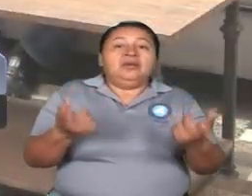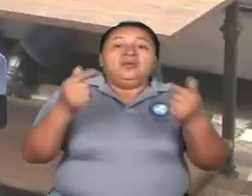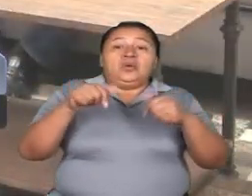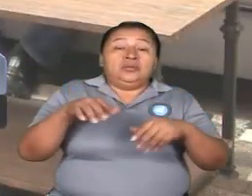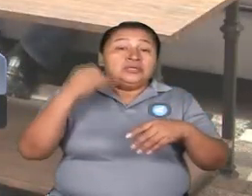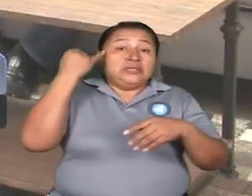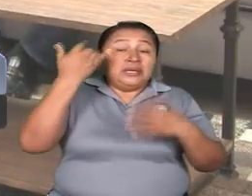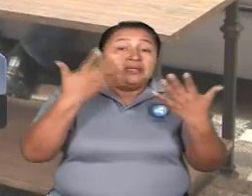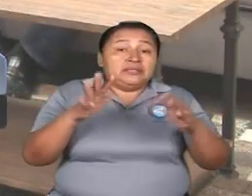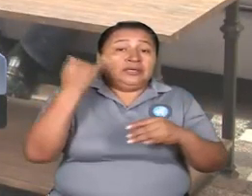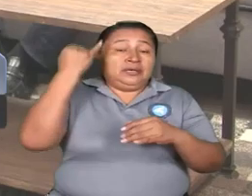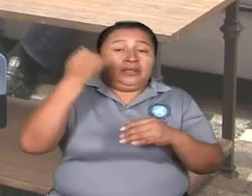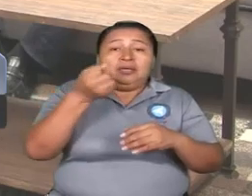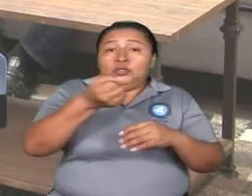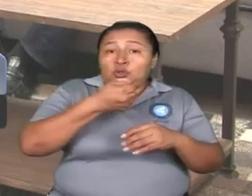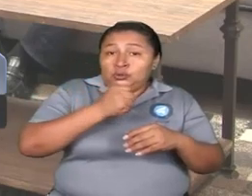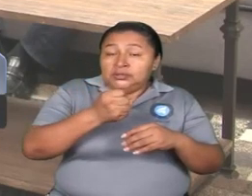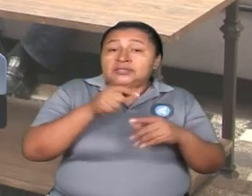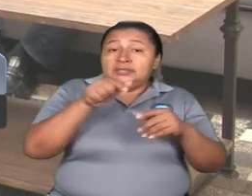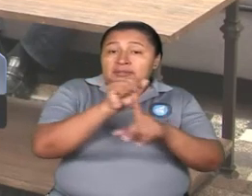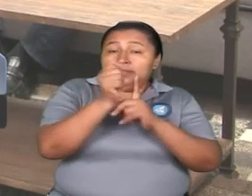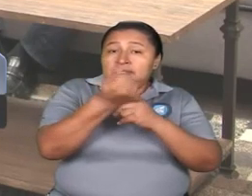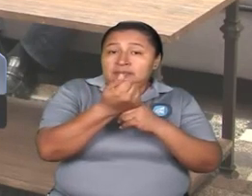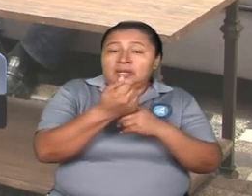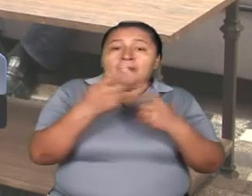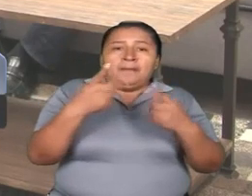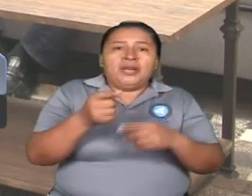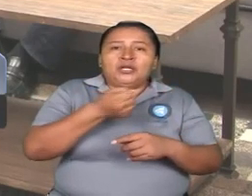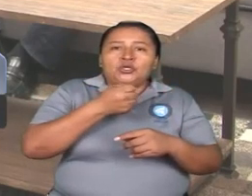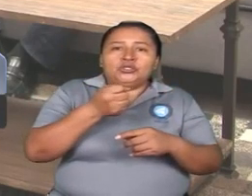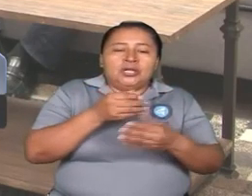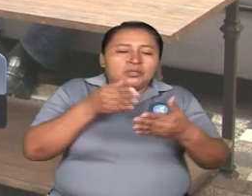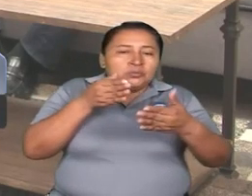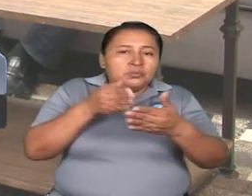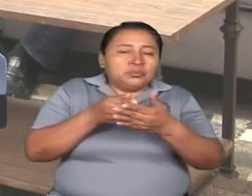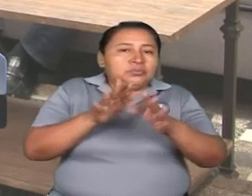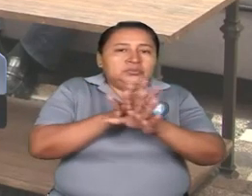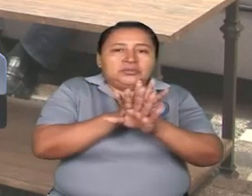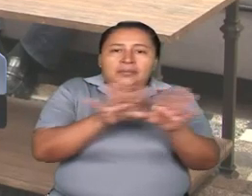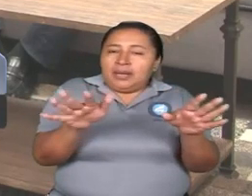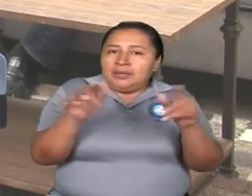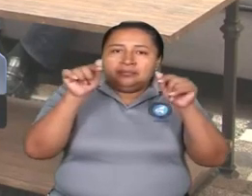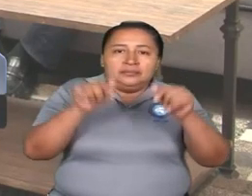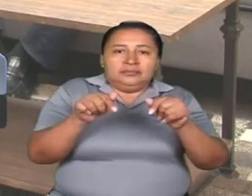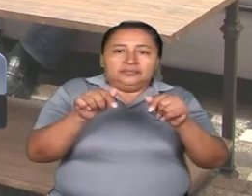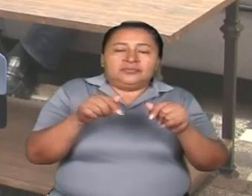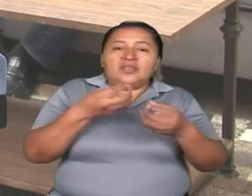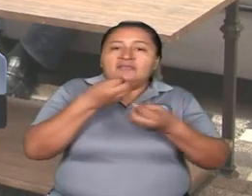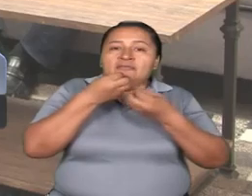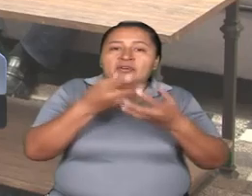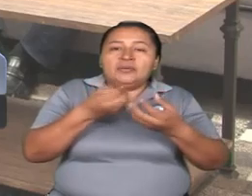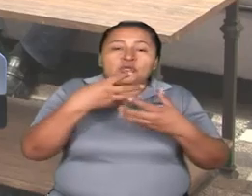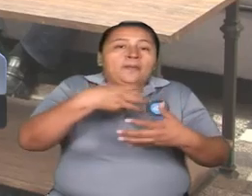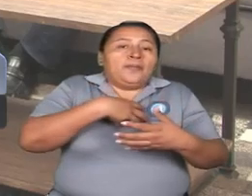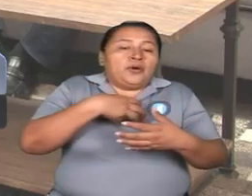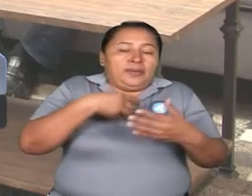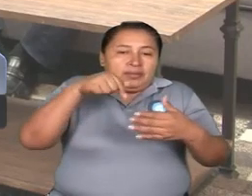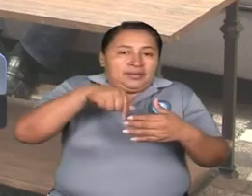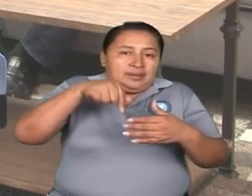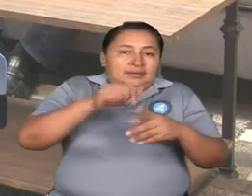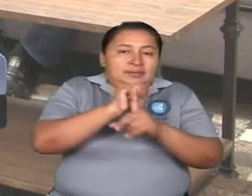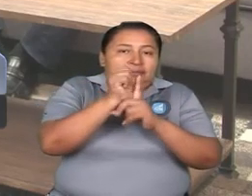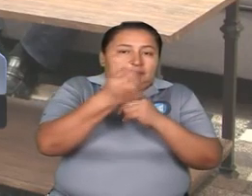creó el noticiero de la Asamblea, pero ese noticiero era limitado a lo que es la información interna